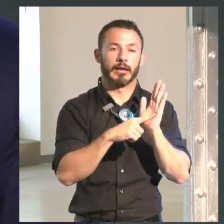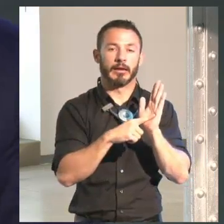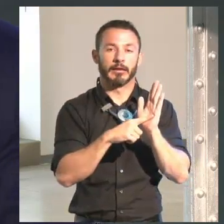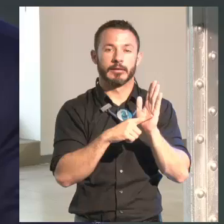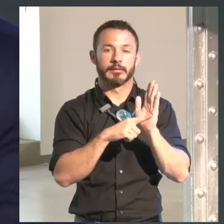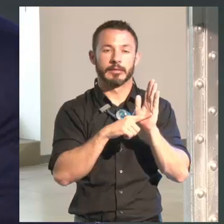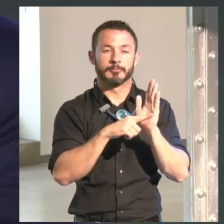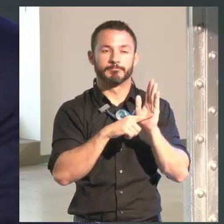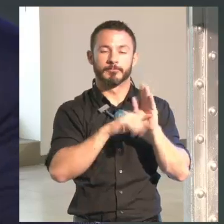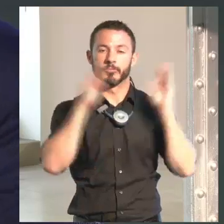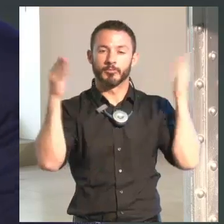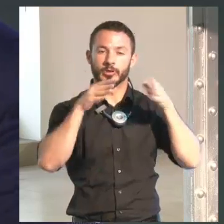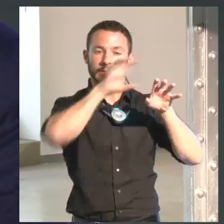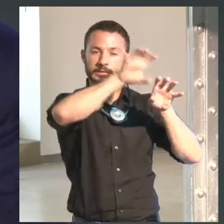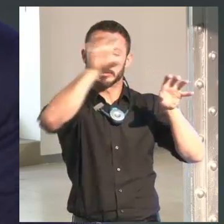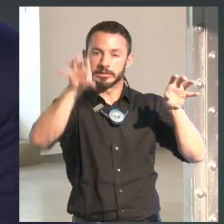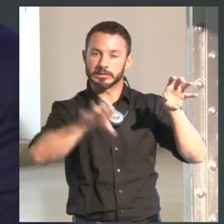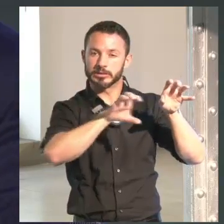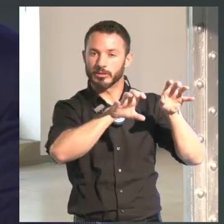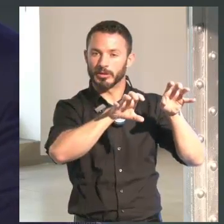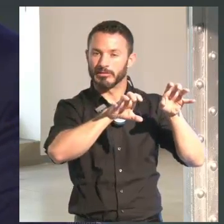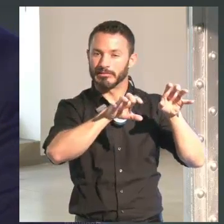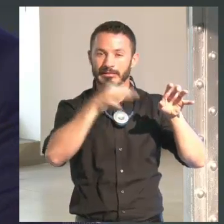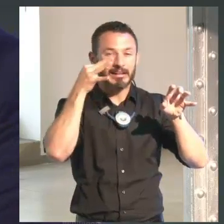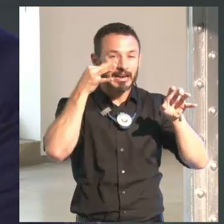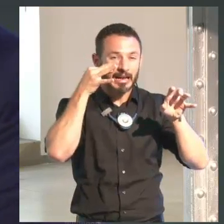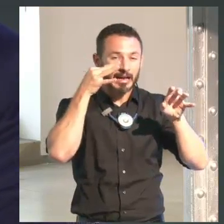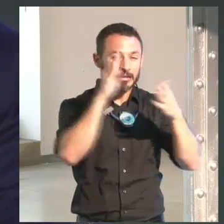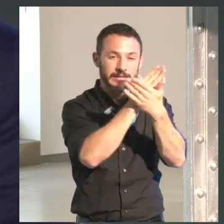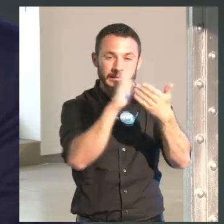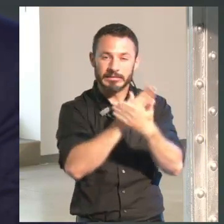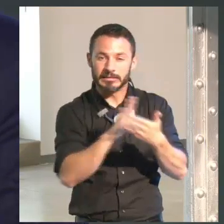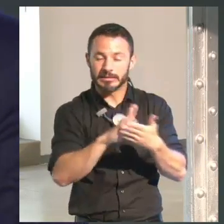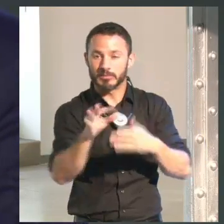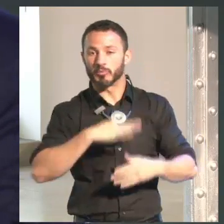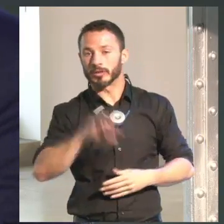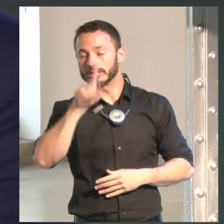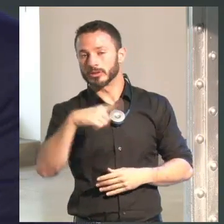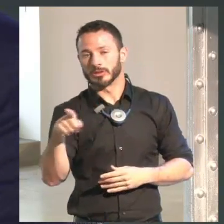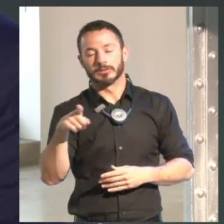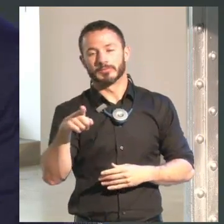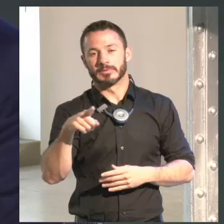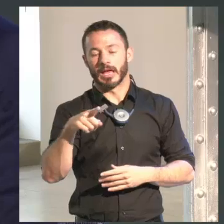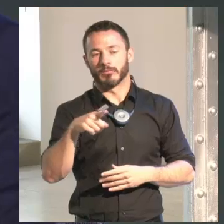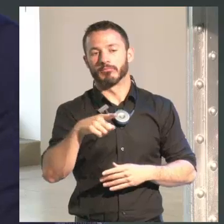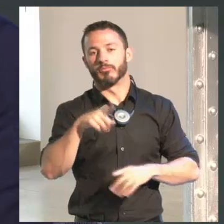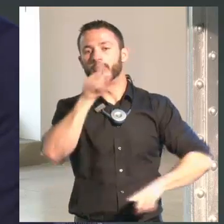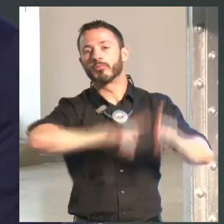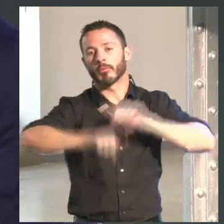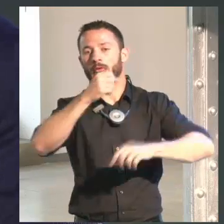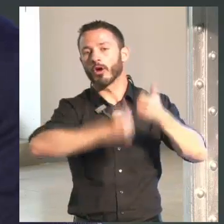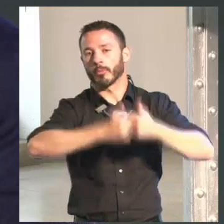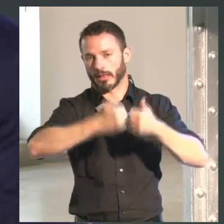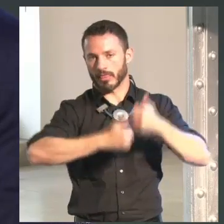territorios, en fragmentar, y aquí no sé si se puede fragmentar. Por lo tanto, ahí tenemos un problema de competencia. Una forma de fomentar